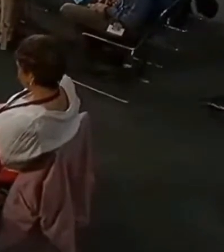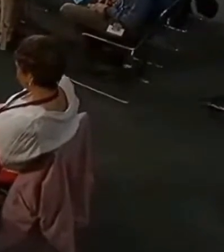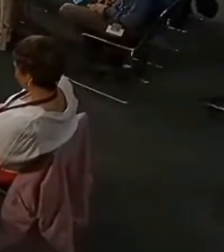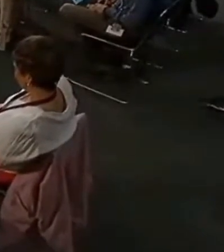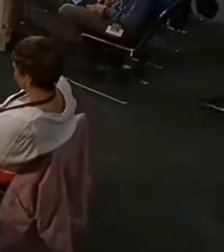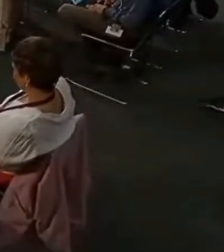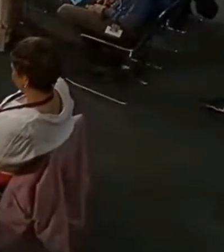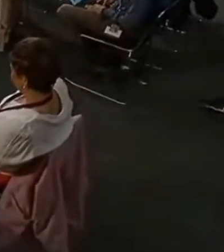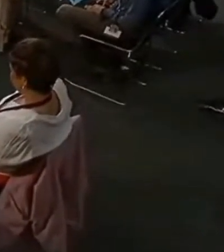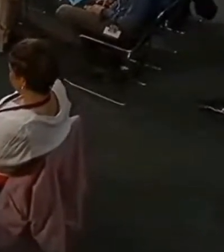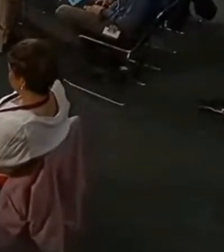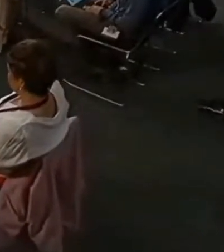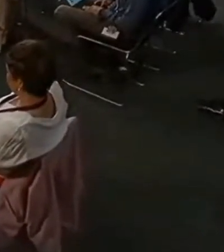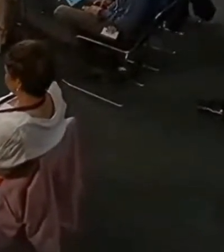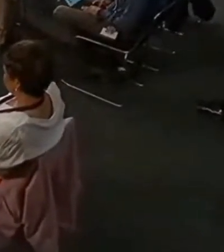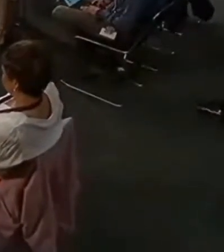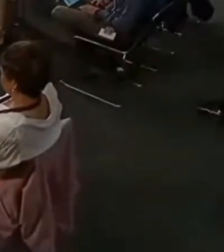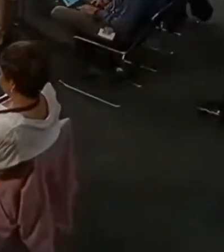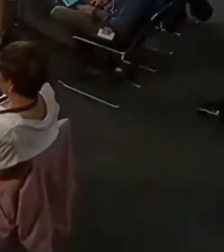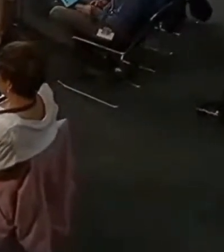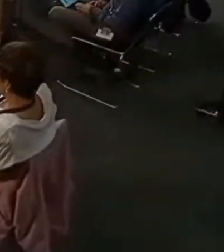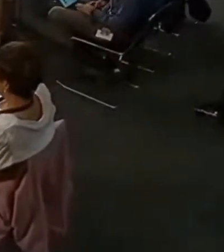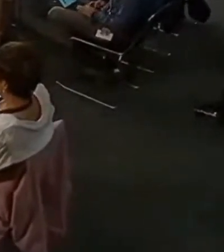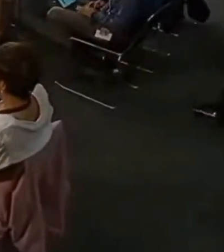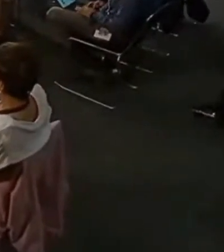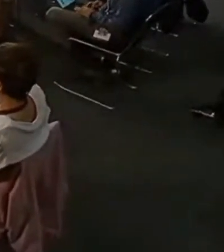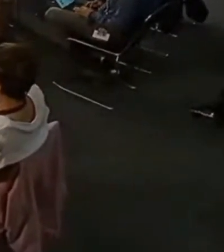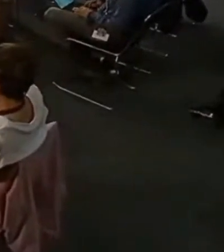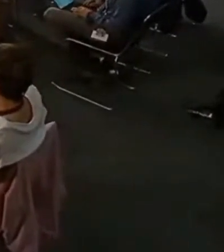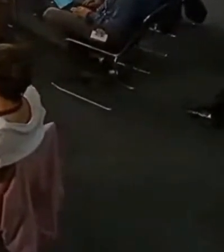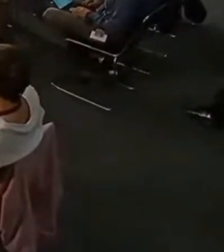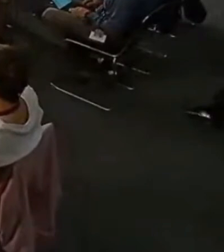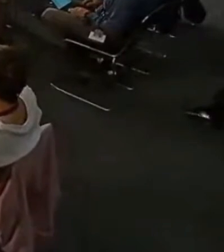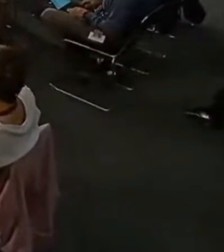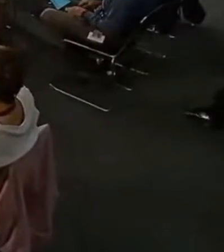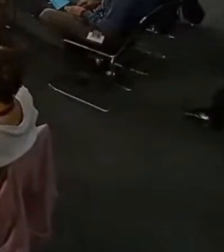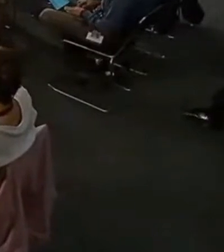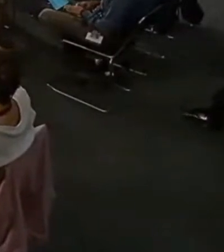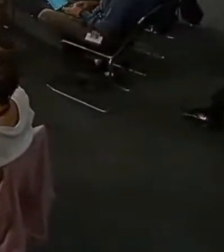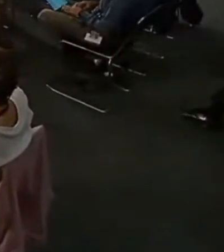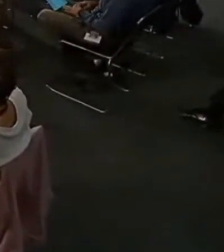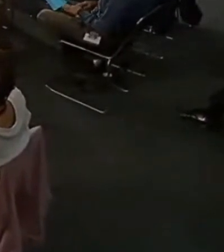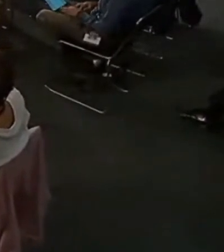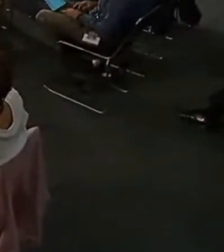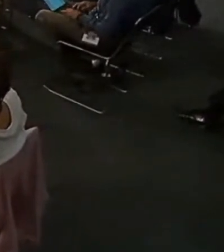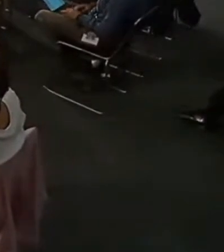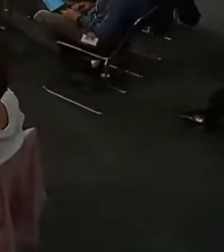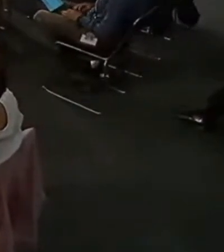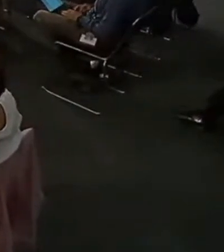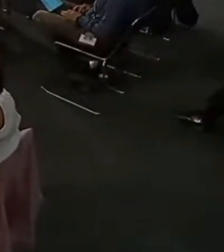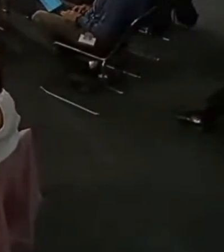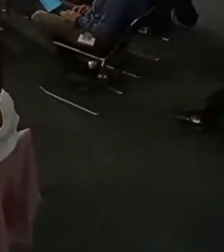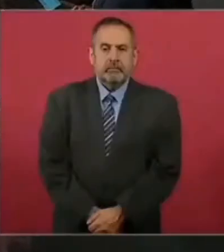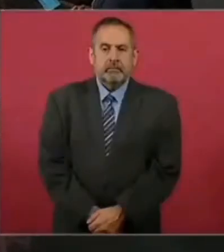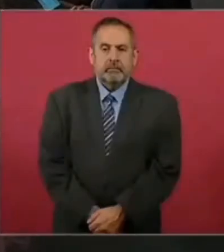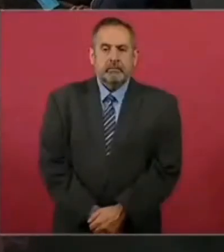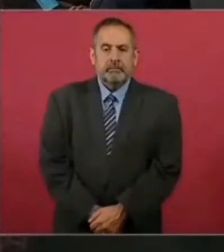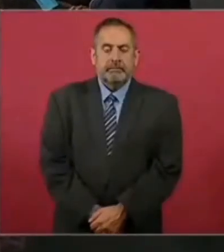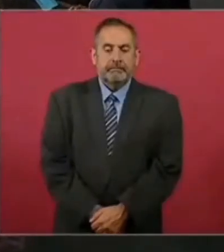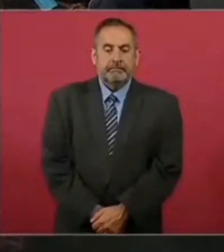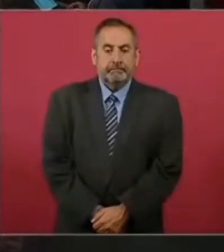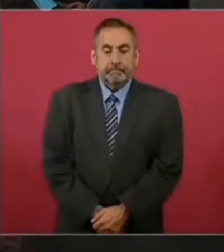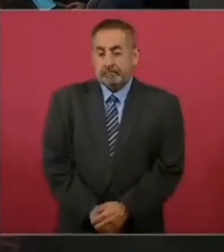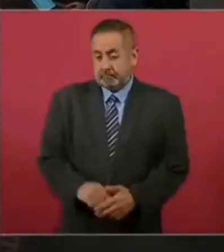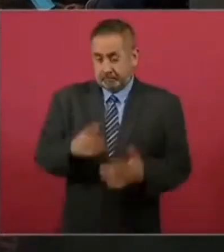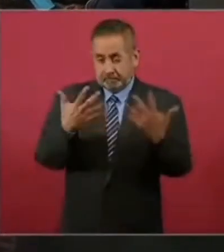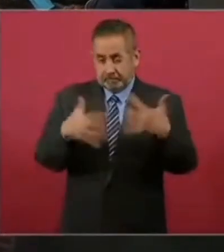tanto en Pemex como en la Comisión Federal de Electricidad. Una de las empresas con más corrupción, no solo en